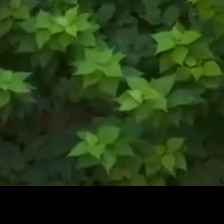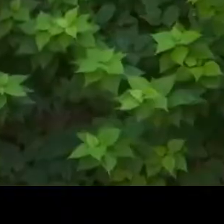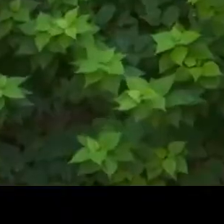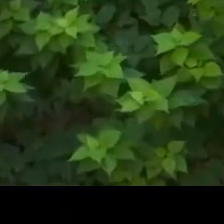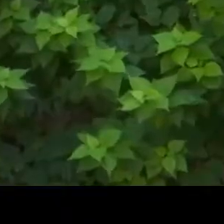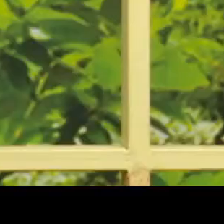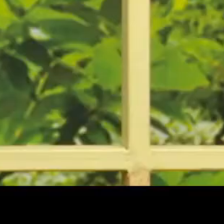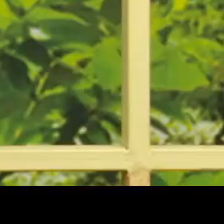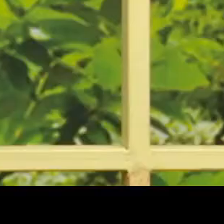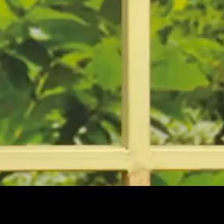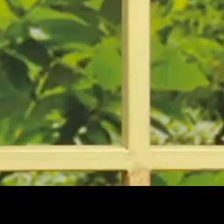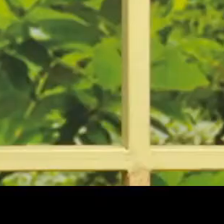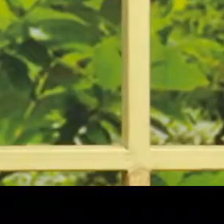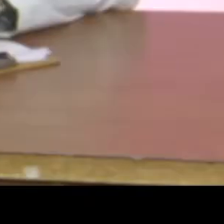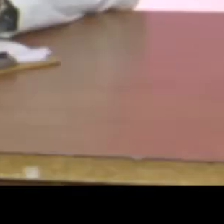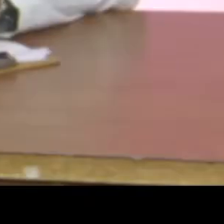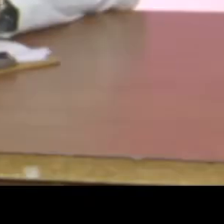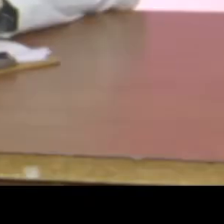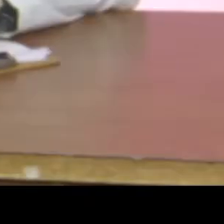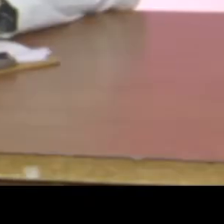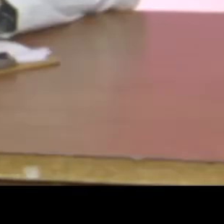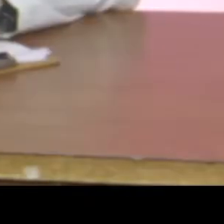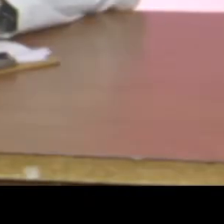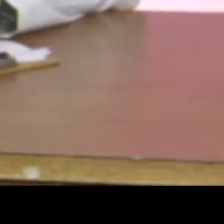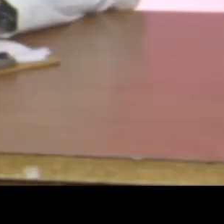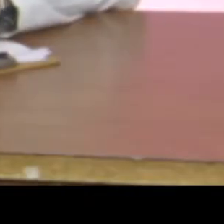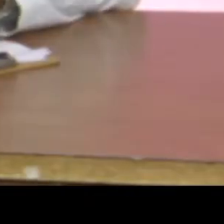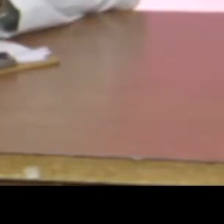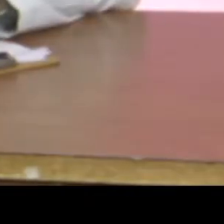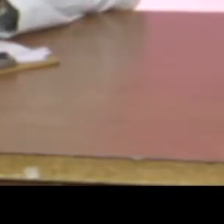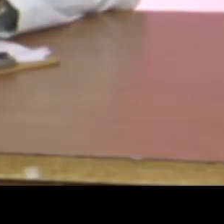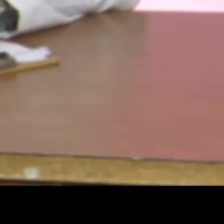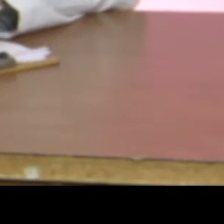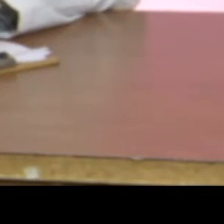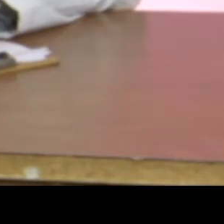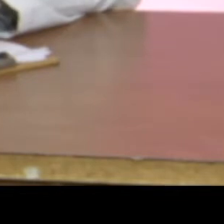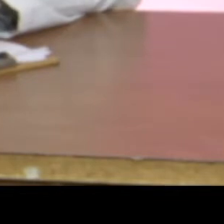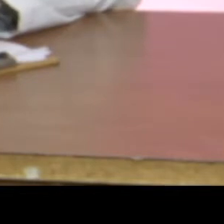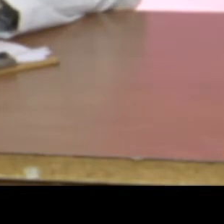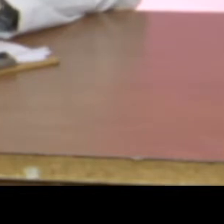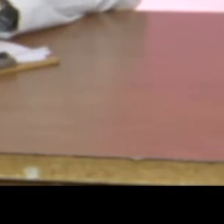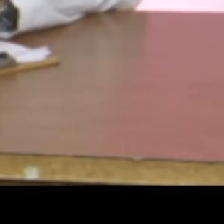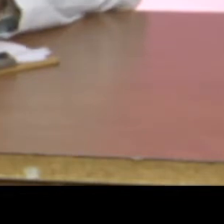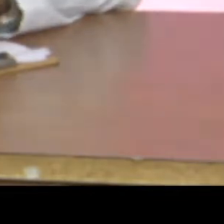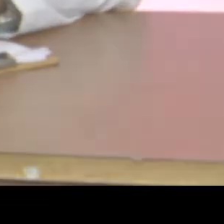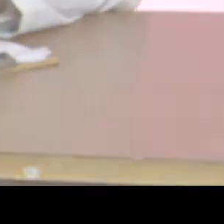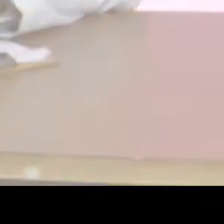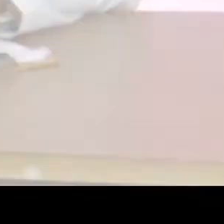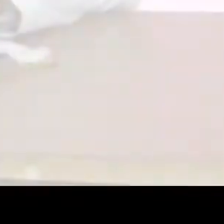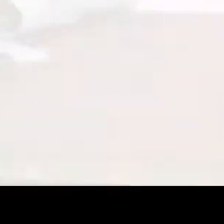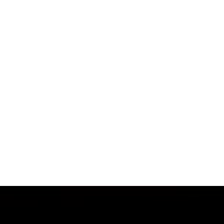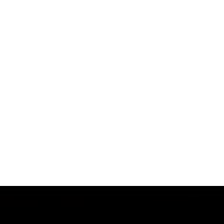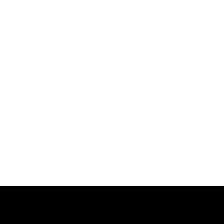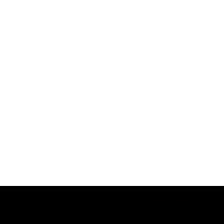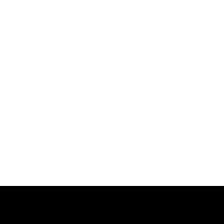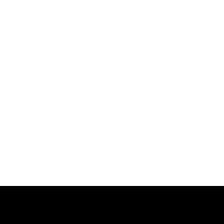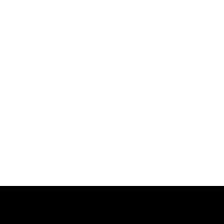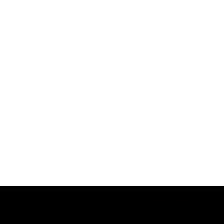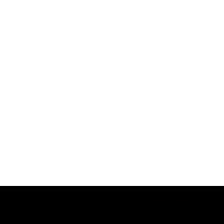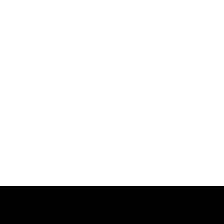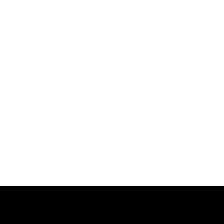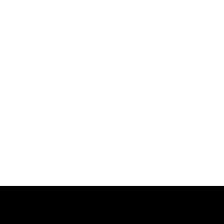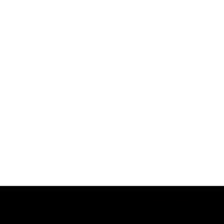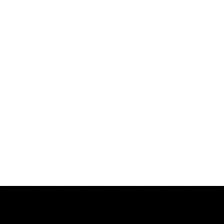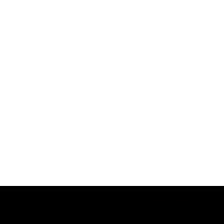tos o dificultad para respirar busque atención de inmediato y no se automedique gobierno de reconciliación y unidad